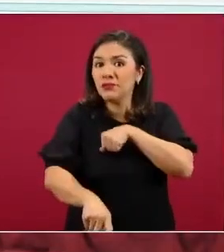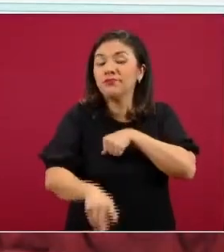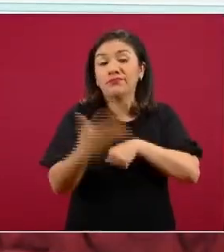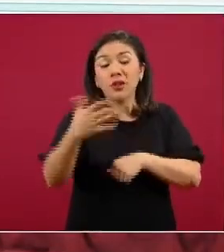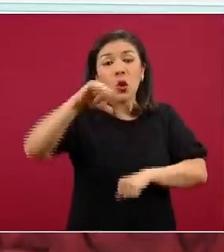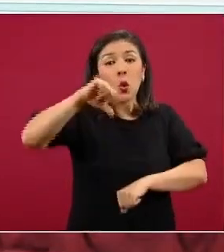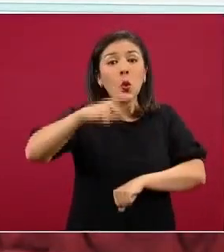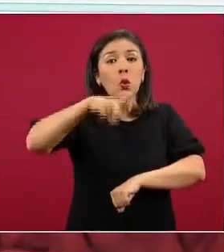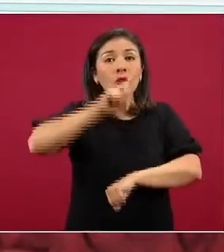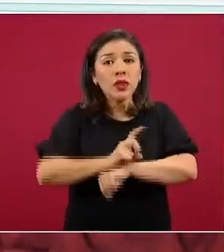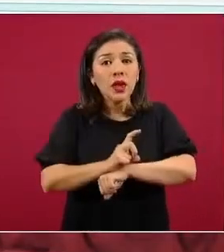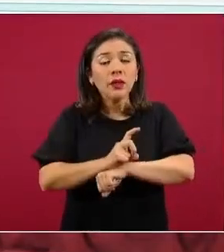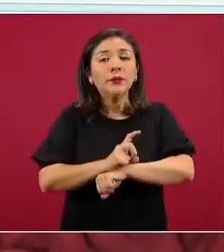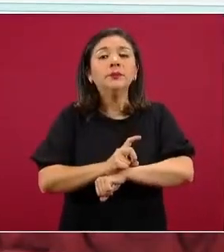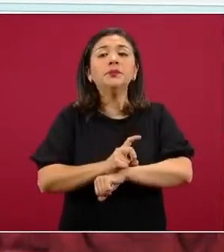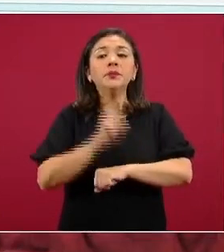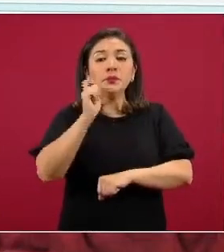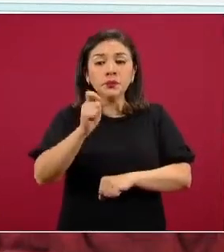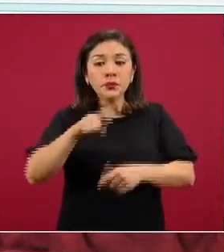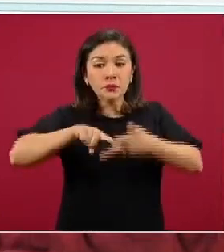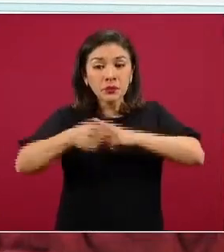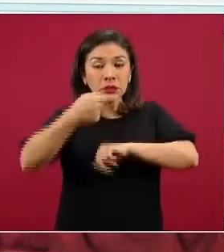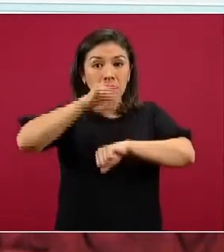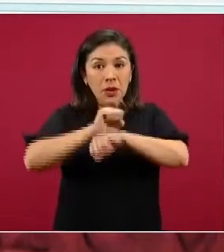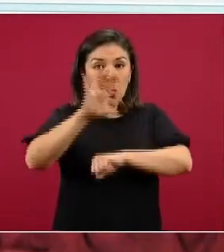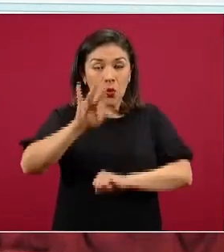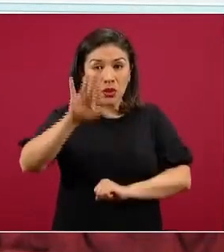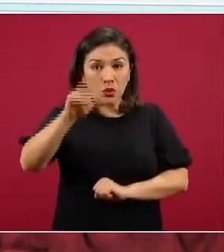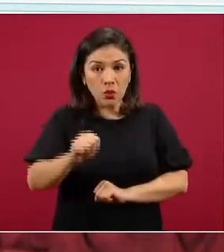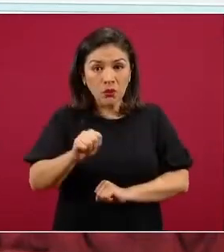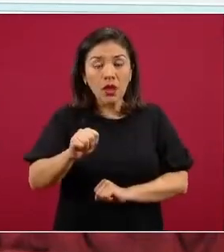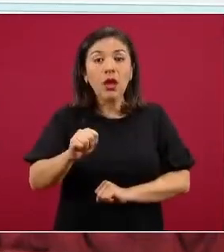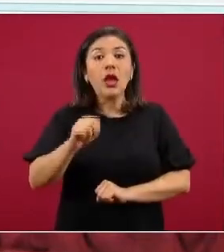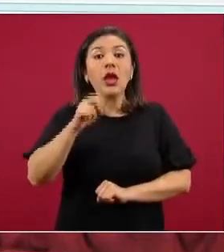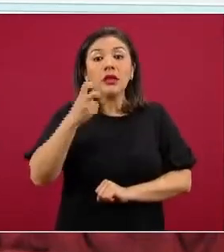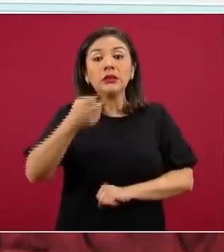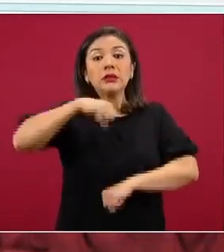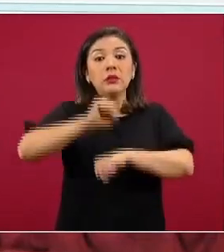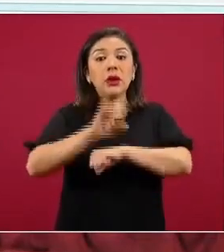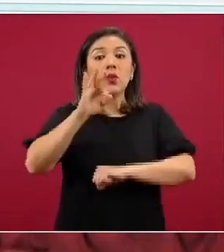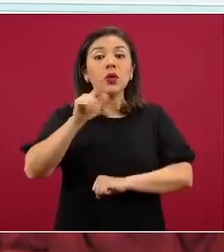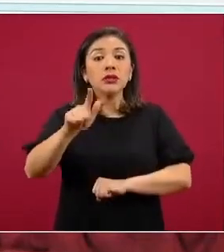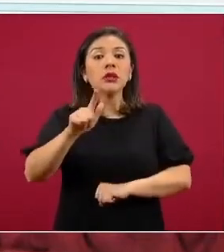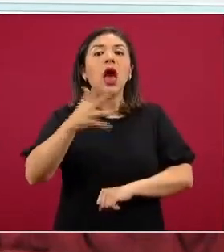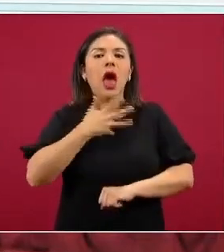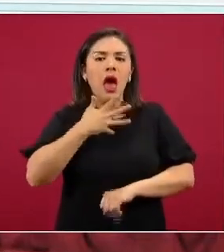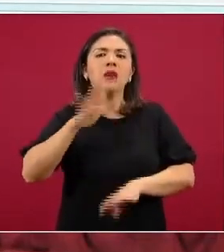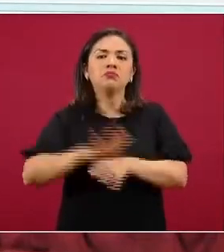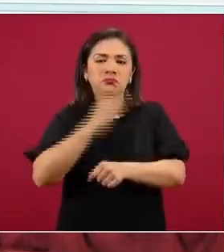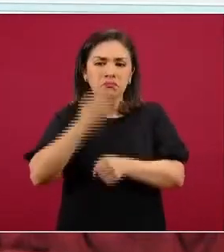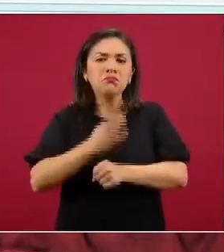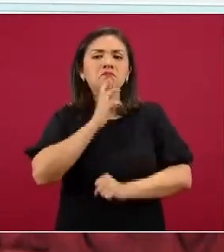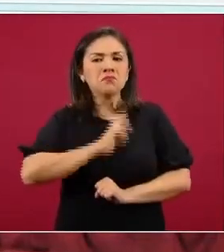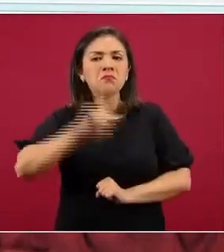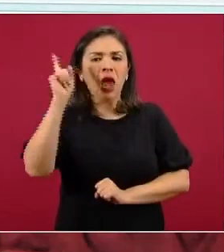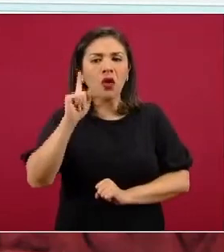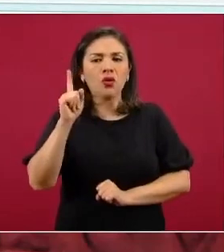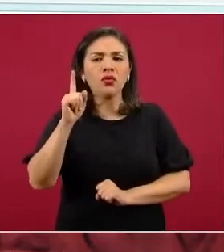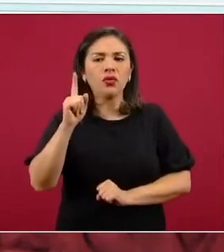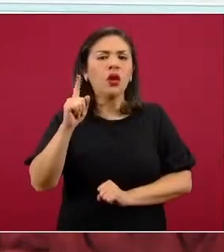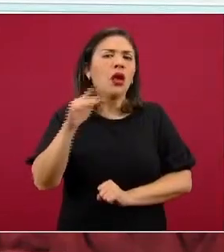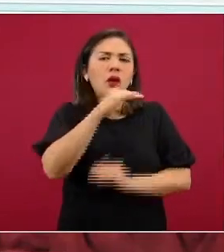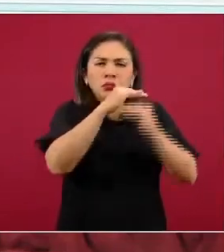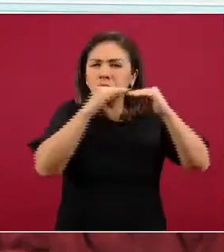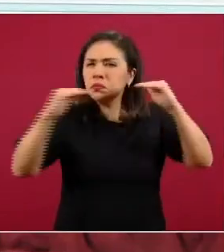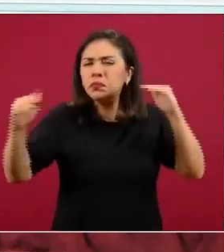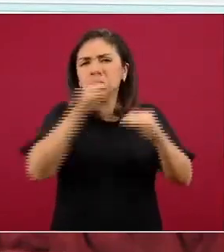día de hoy, que estamos abriendo la semana 49, ya la semana 47 está mucho más estable en todas